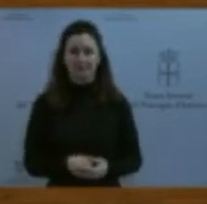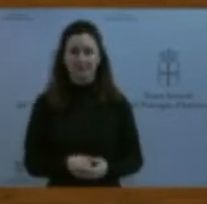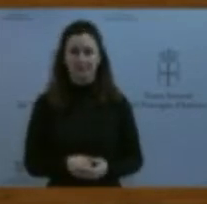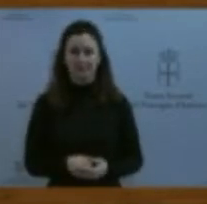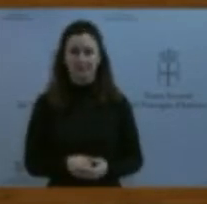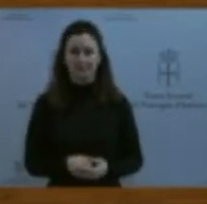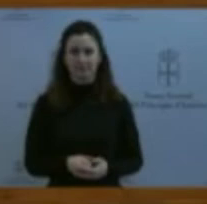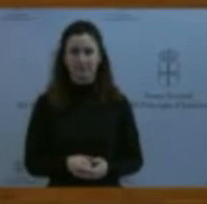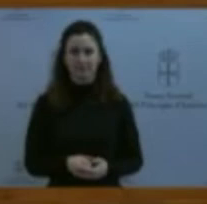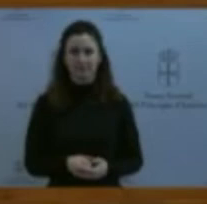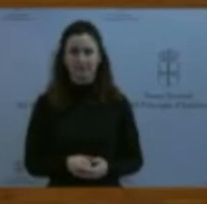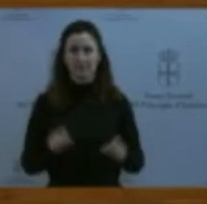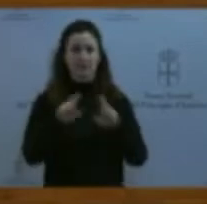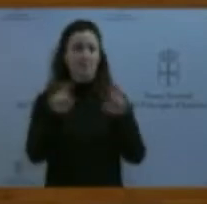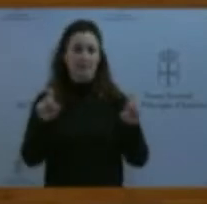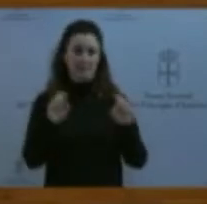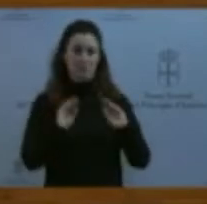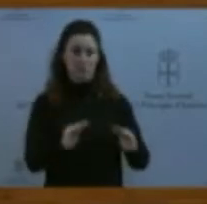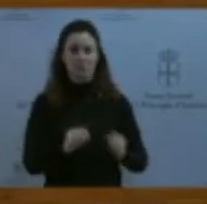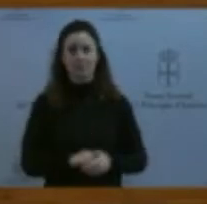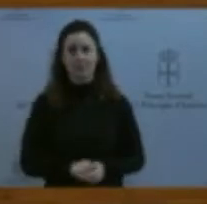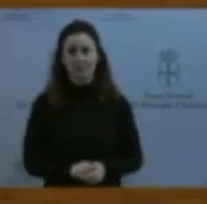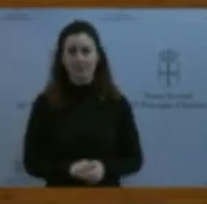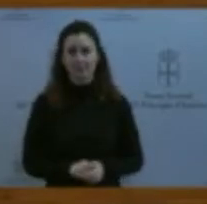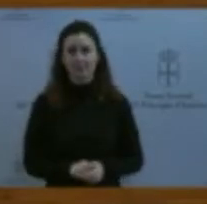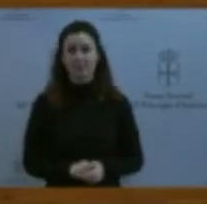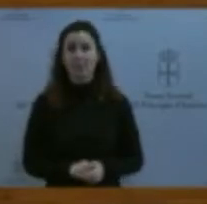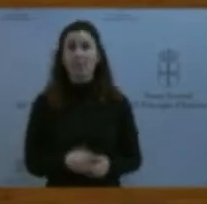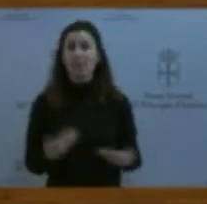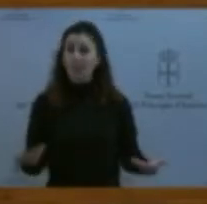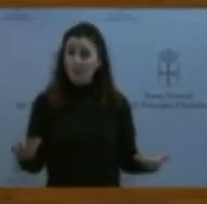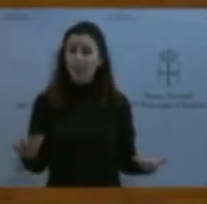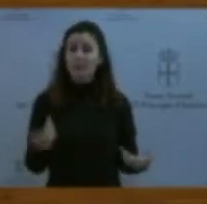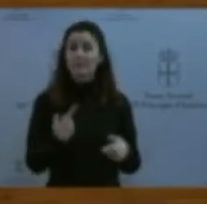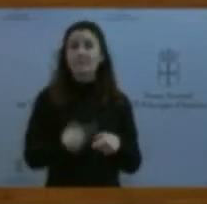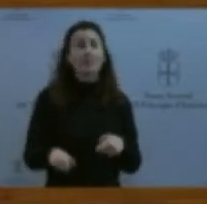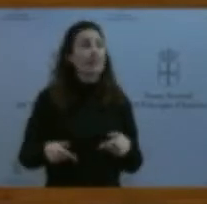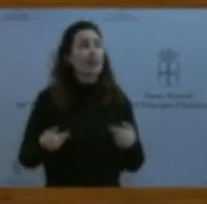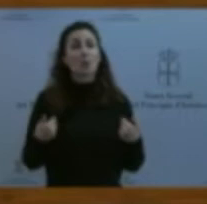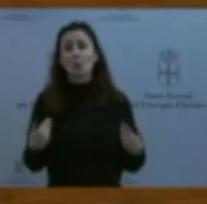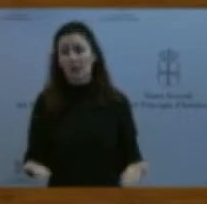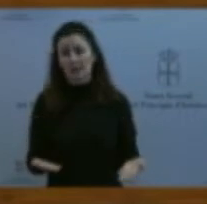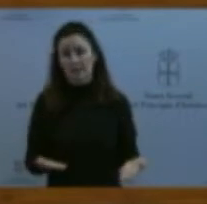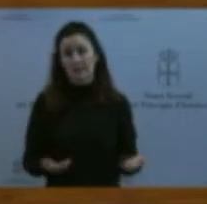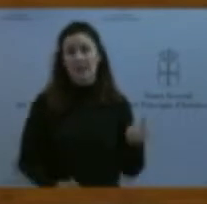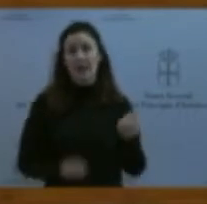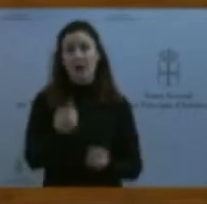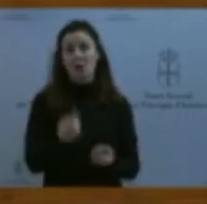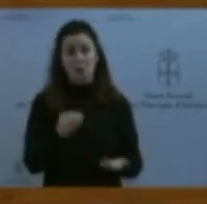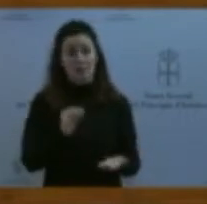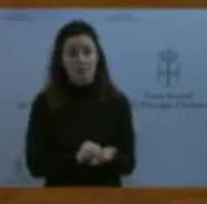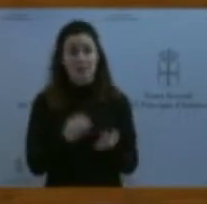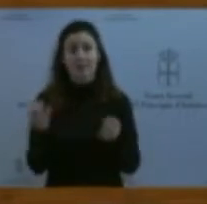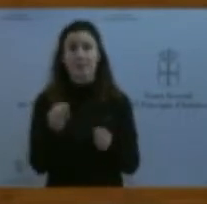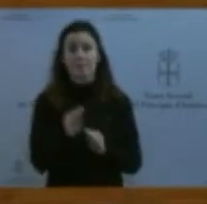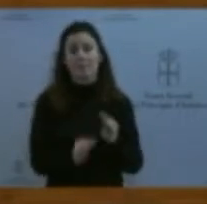naturalmente. La diferencia está en que hubo, en algunos casos, que hacer modificación de las bases de la convocatoria